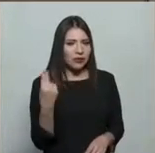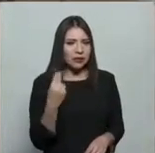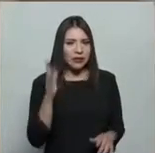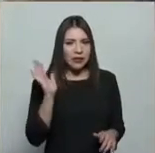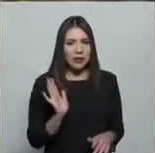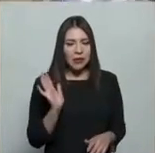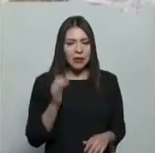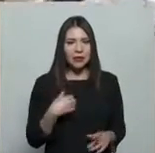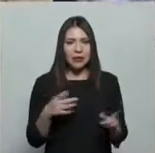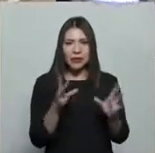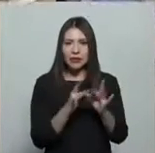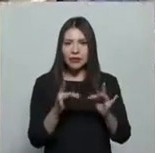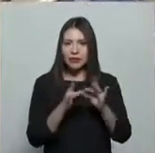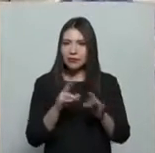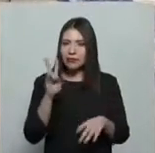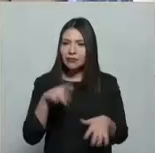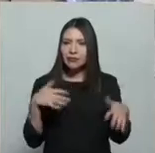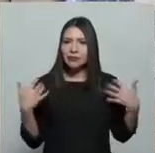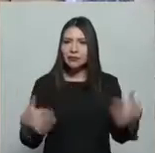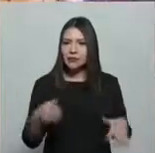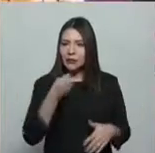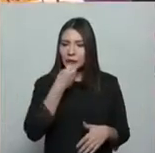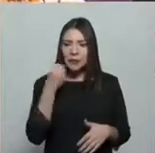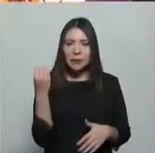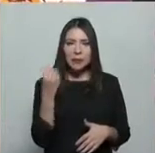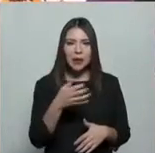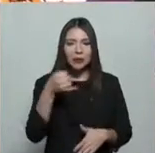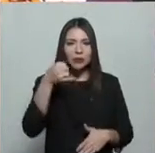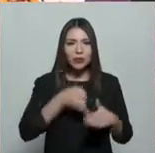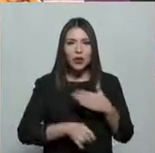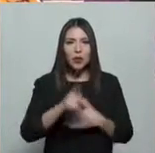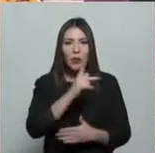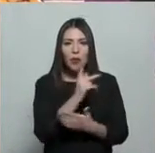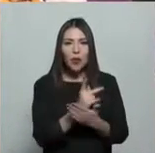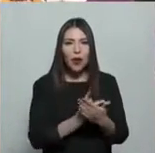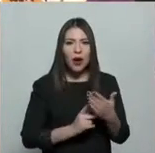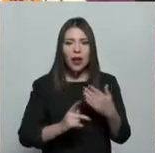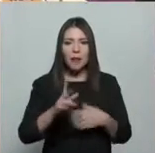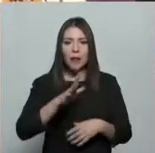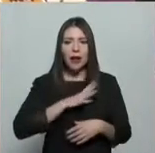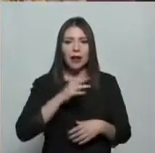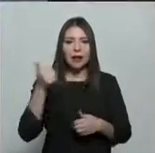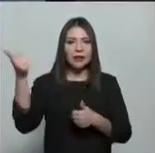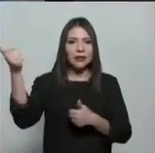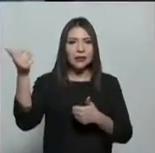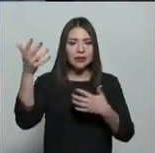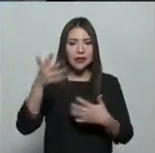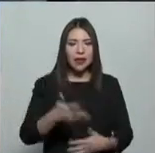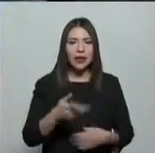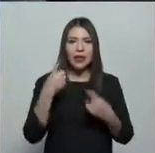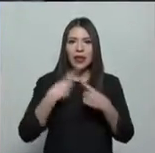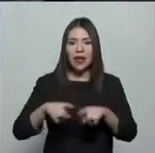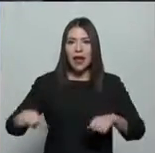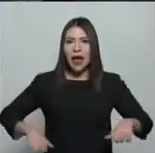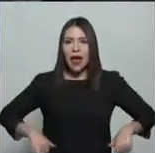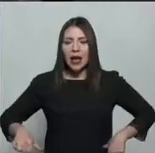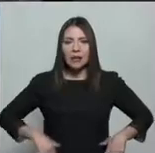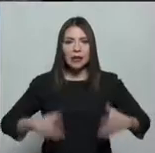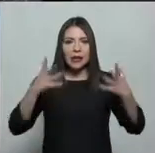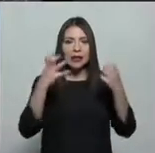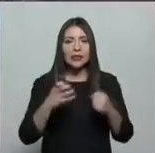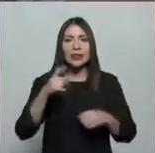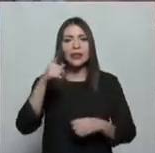programa tan rico que trajo el Estado invitado, porque trajo muchas actividades, hicieron